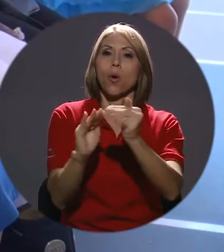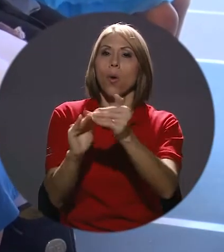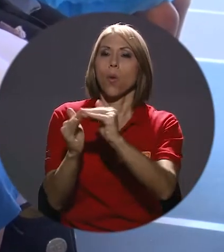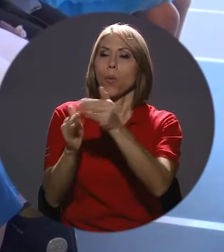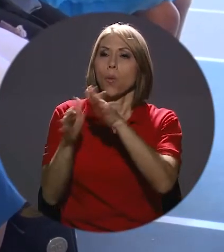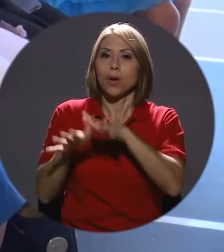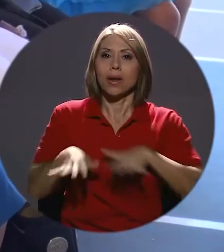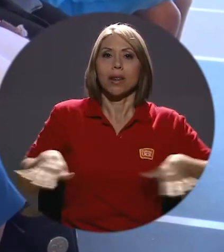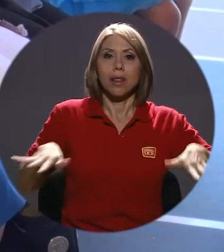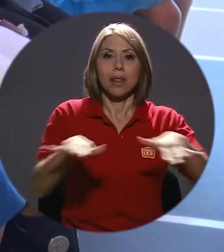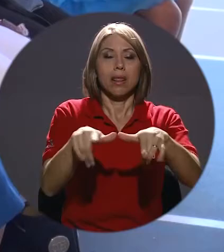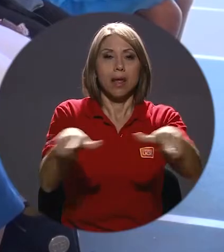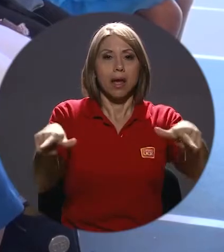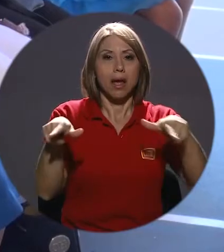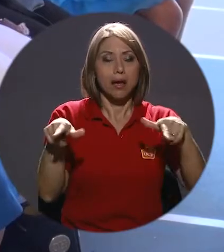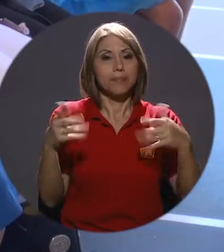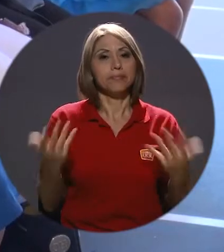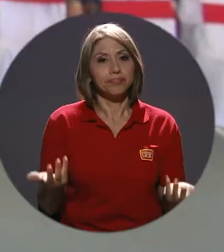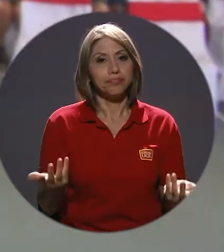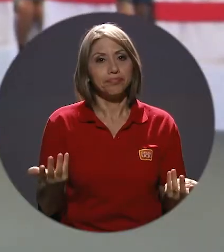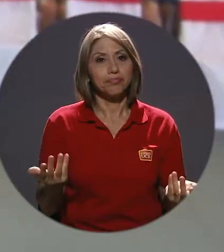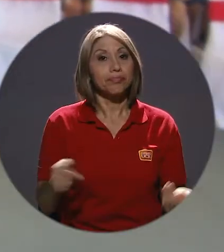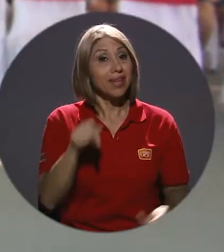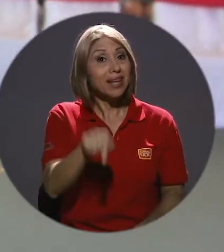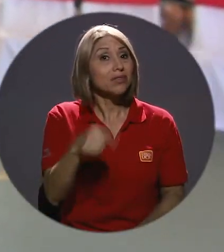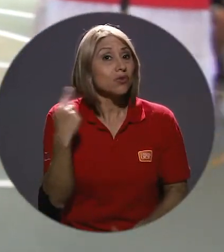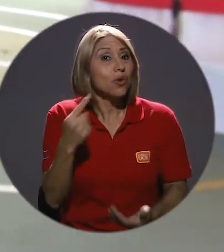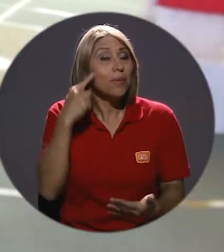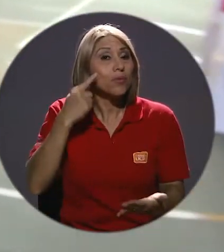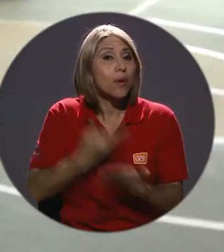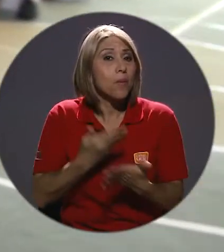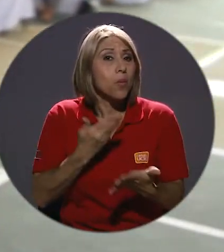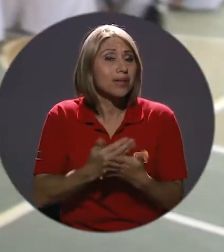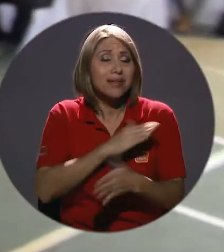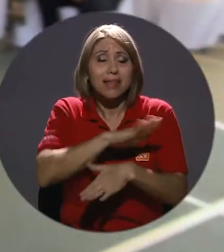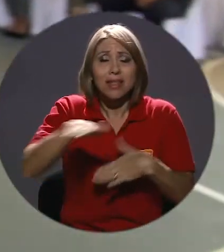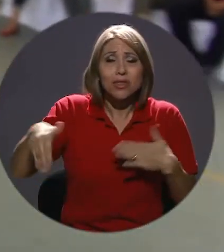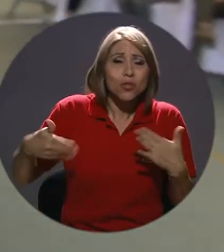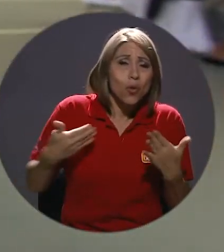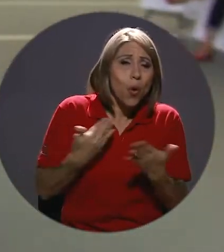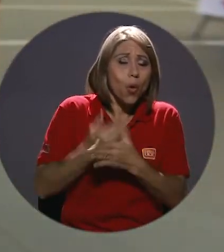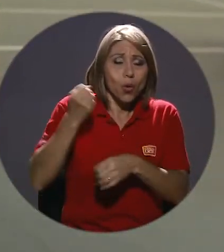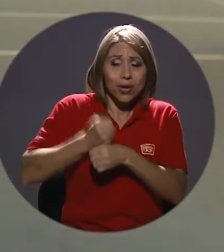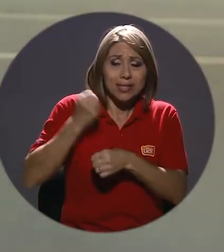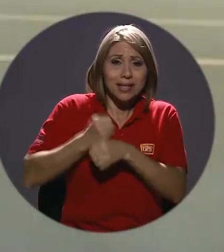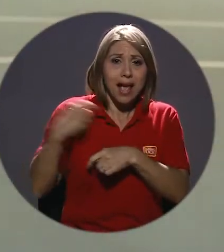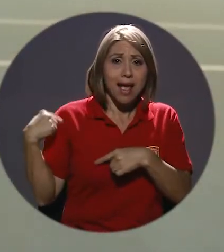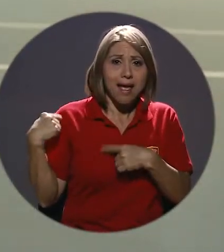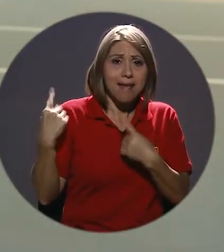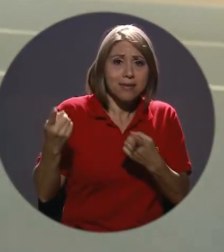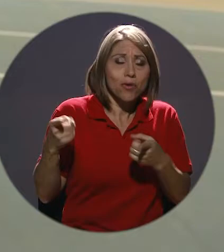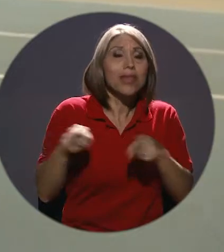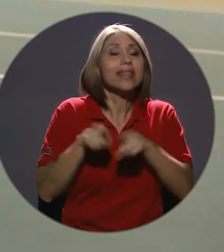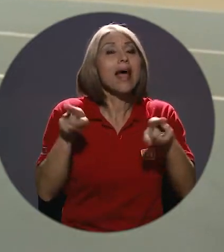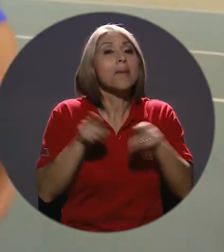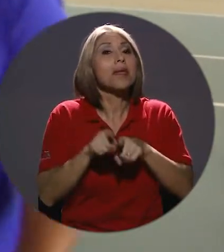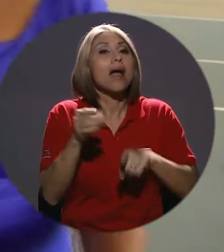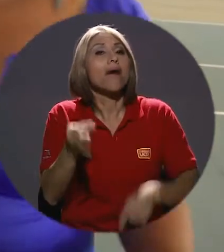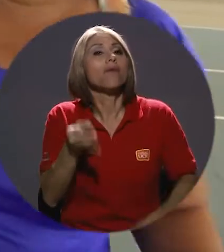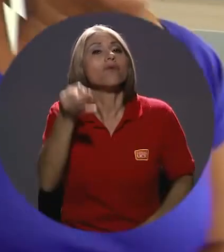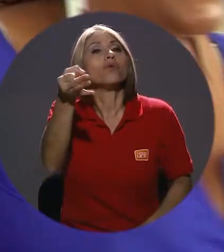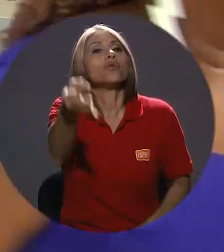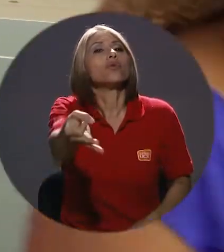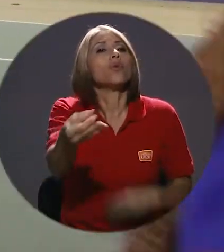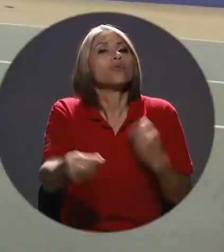también estamos haciendo en el territorio, y que esto es solo una muestra de todo lo que se ha hecho y también lo que el IMAS